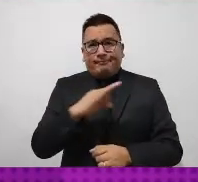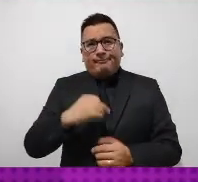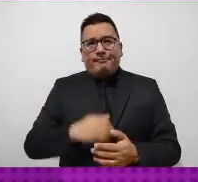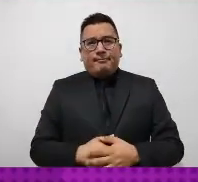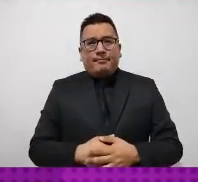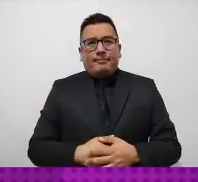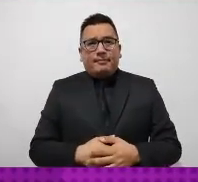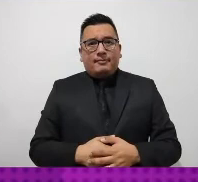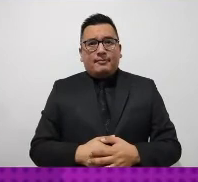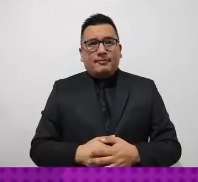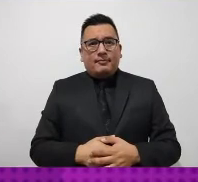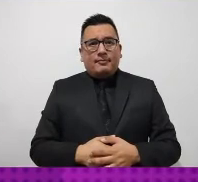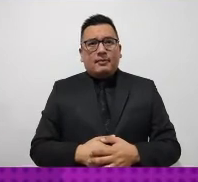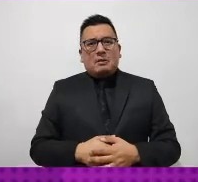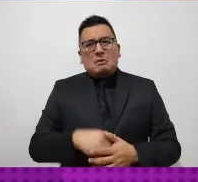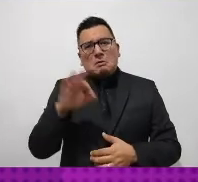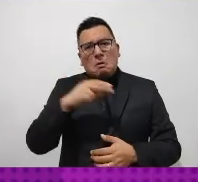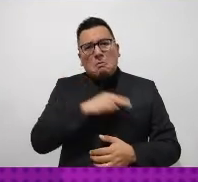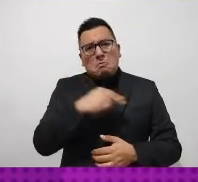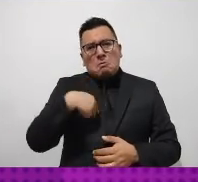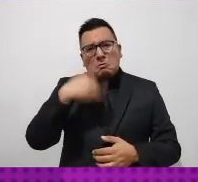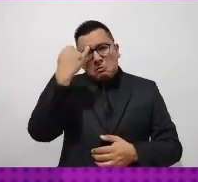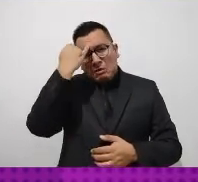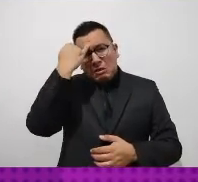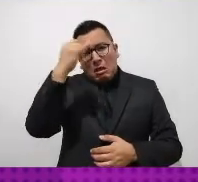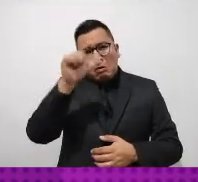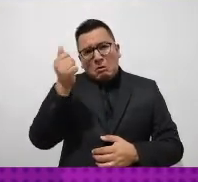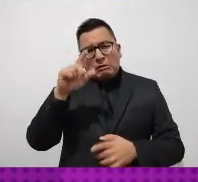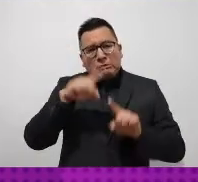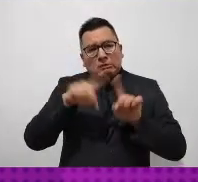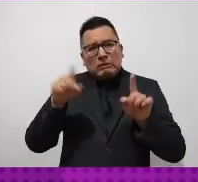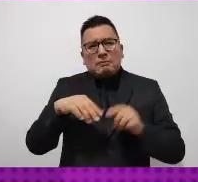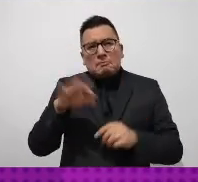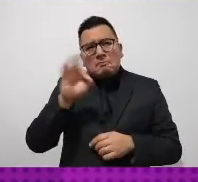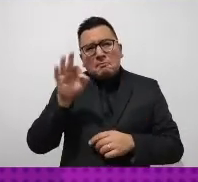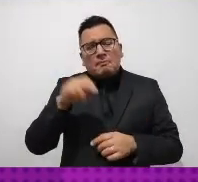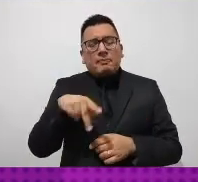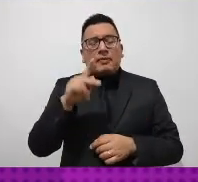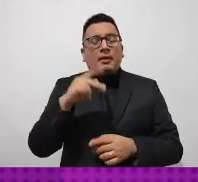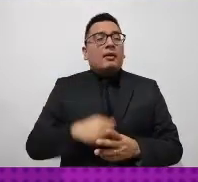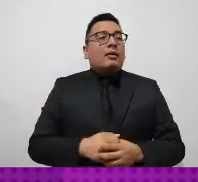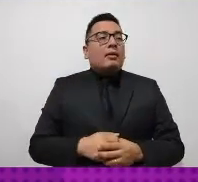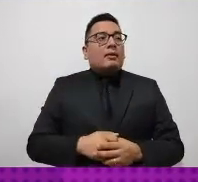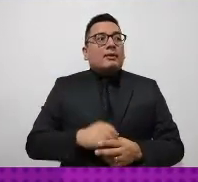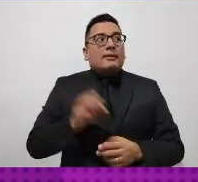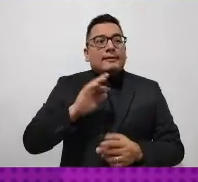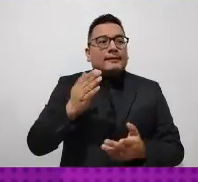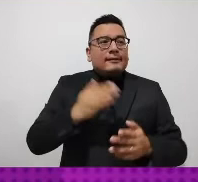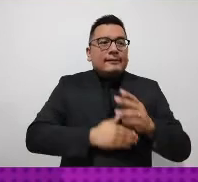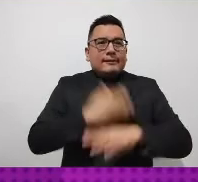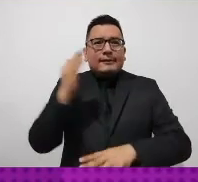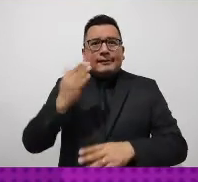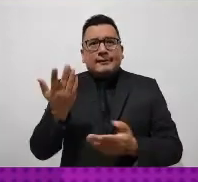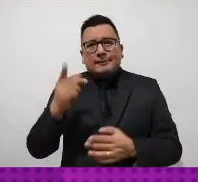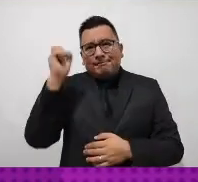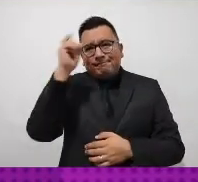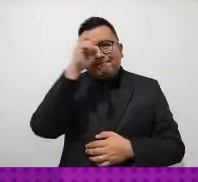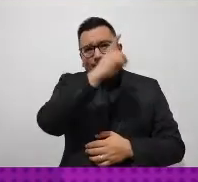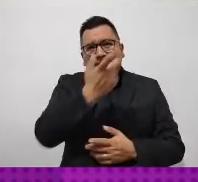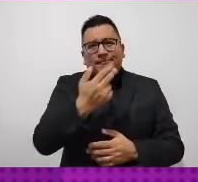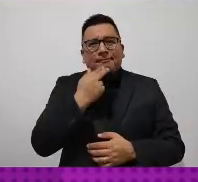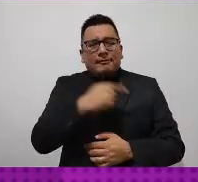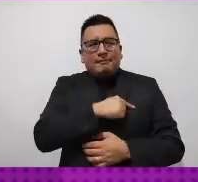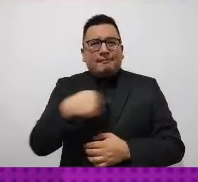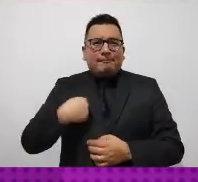cargo. Pudiéramos haber optado por otras vías más fáciles, tal vez, pero no tan efectivas como el acudir